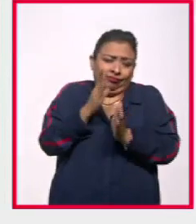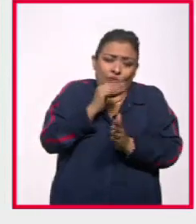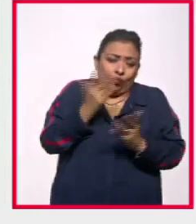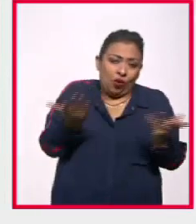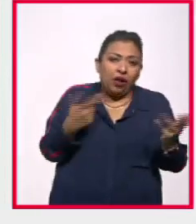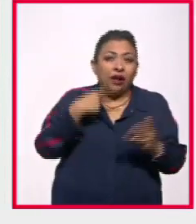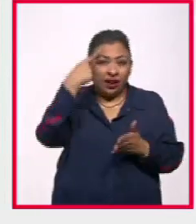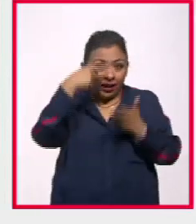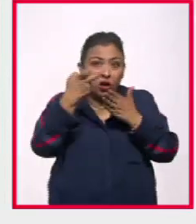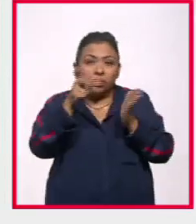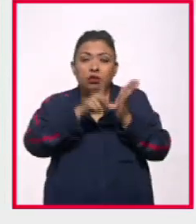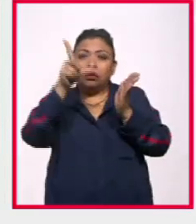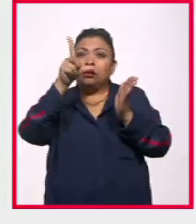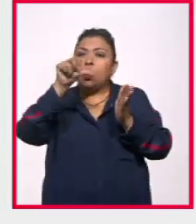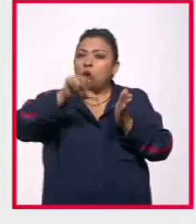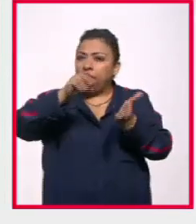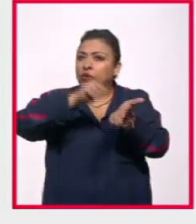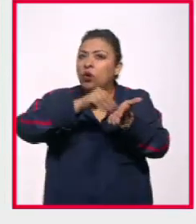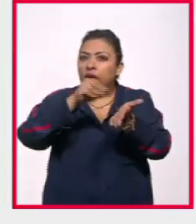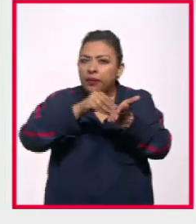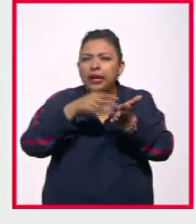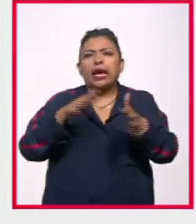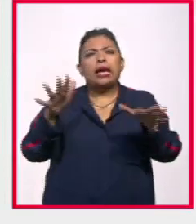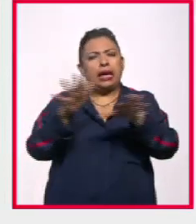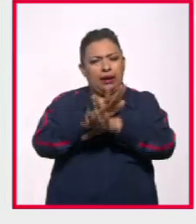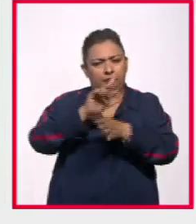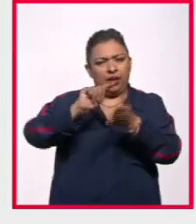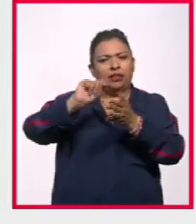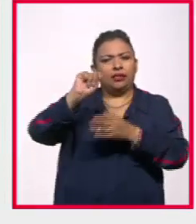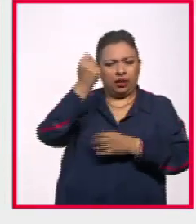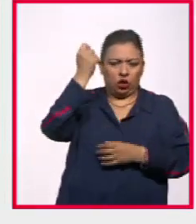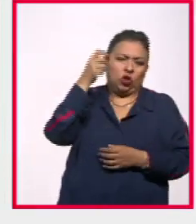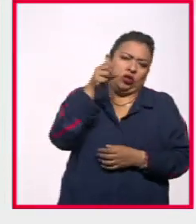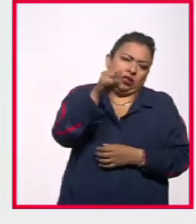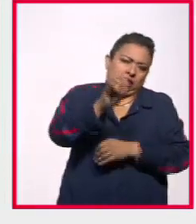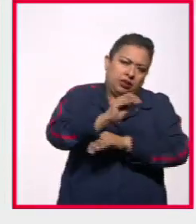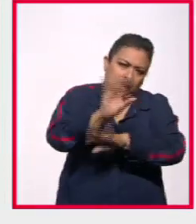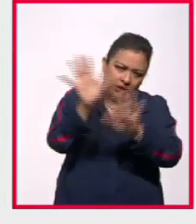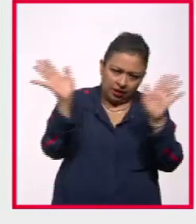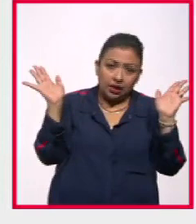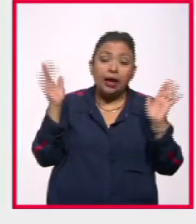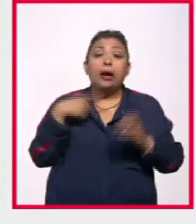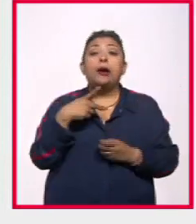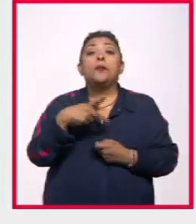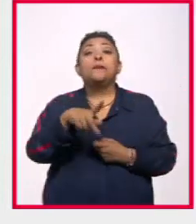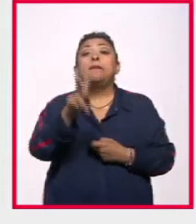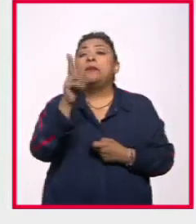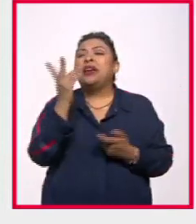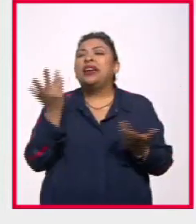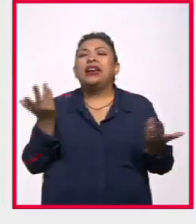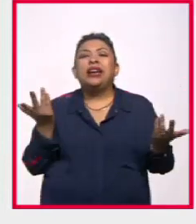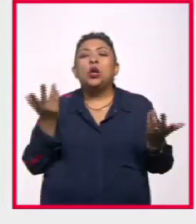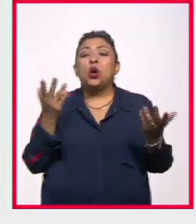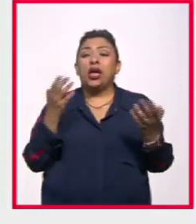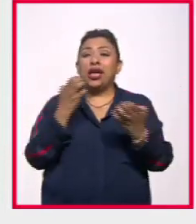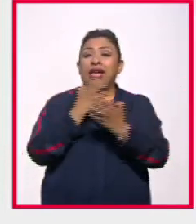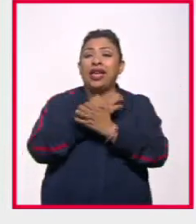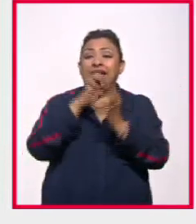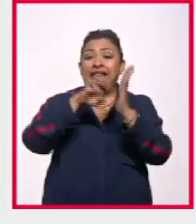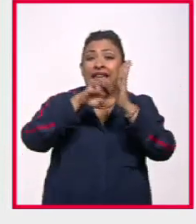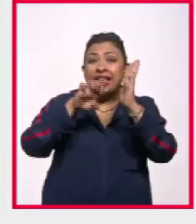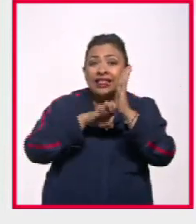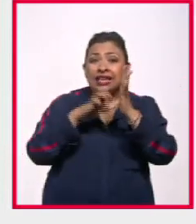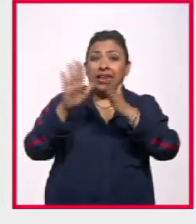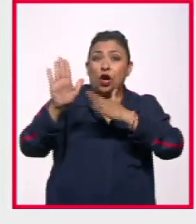lección y que sigue siendo vigente. Ha cambiado la tecnología, evidentemente, pero no, por decirlo así, la ética, el